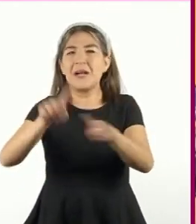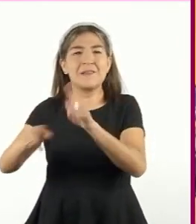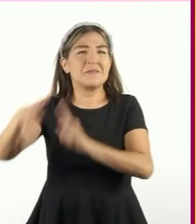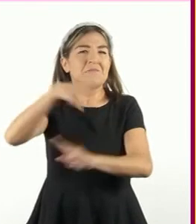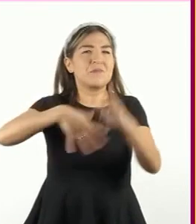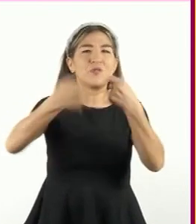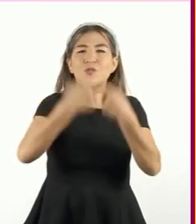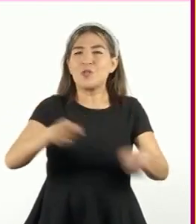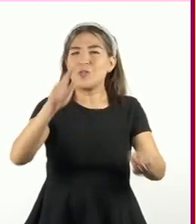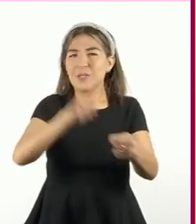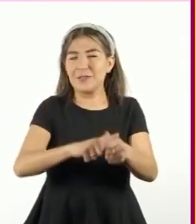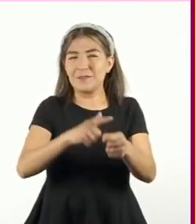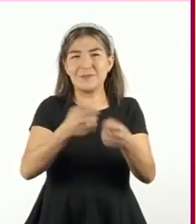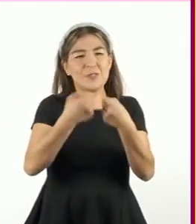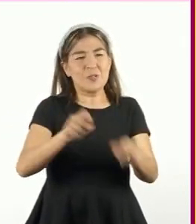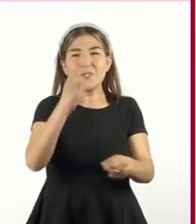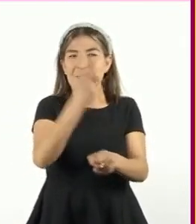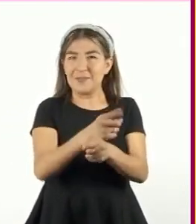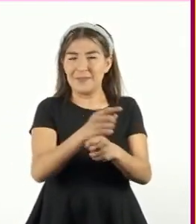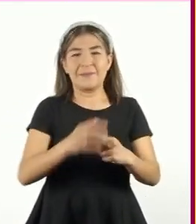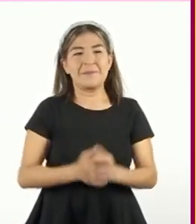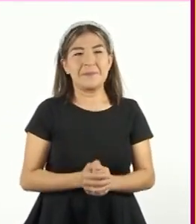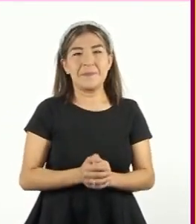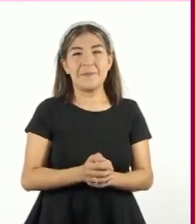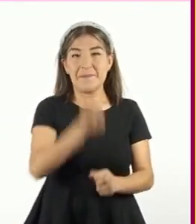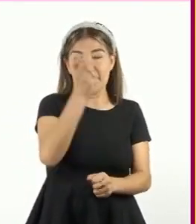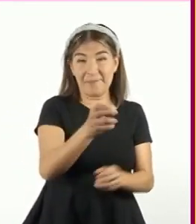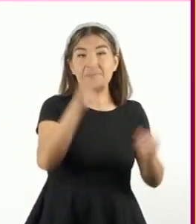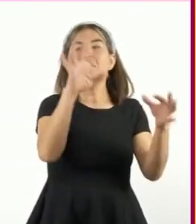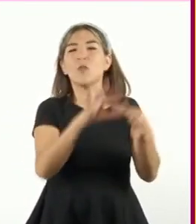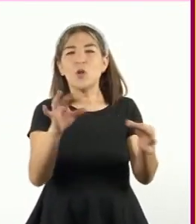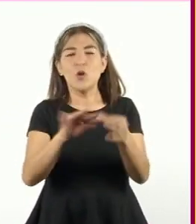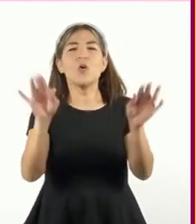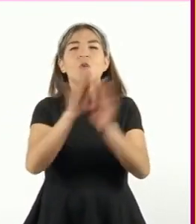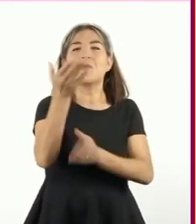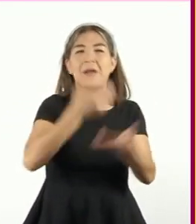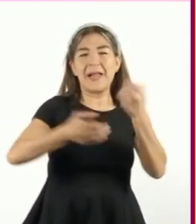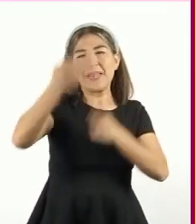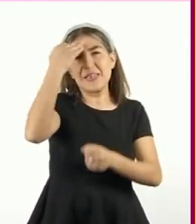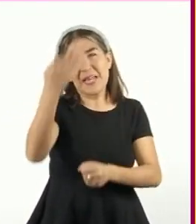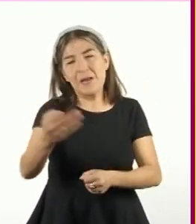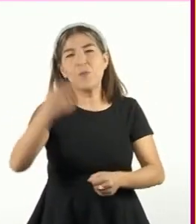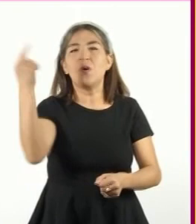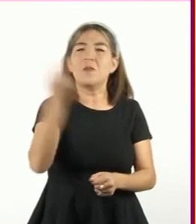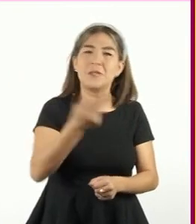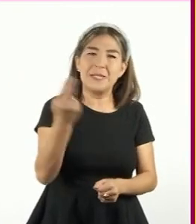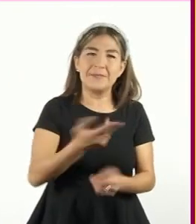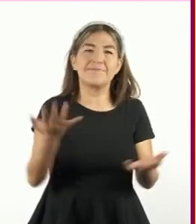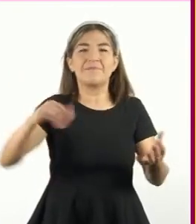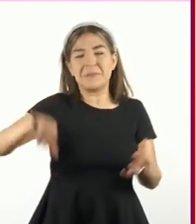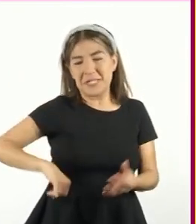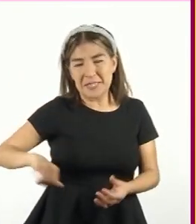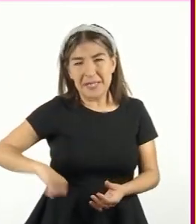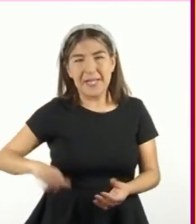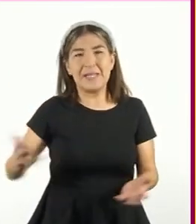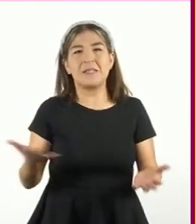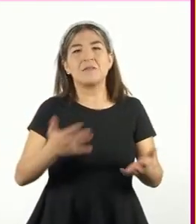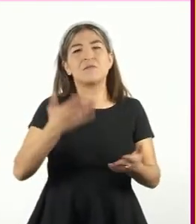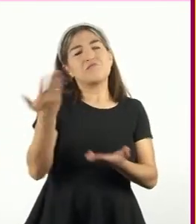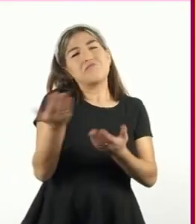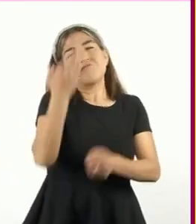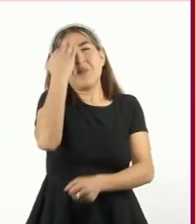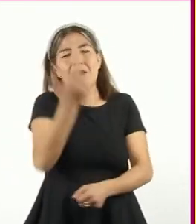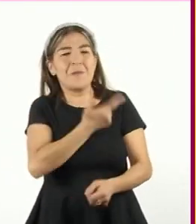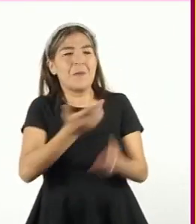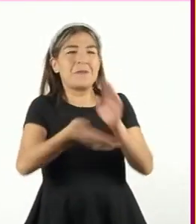sociedad. Con todas y todos compartimos tiempo, necesidades, intereses,